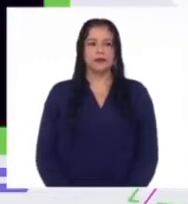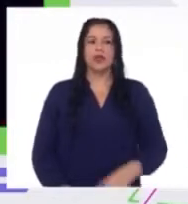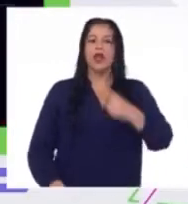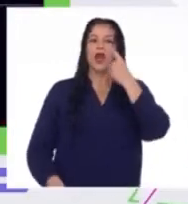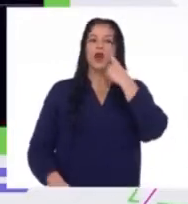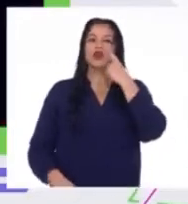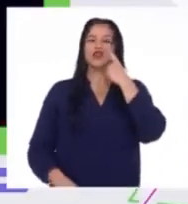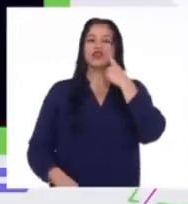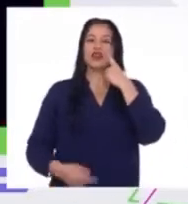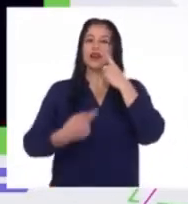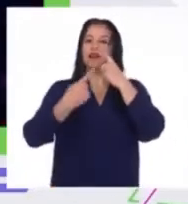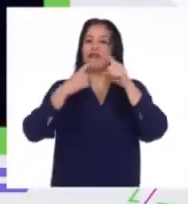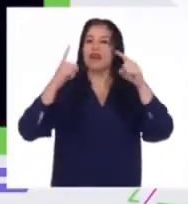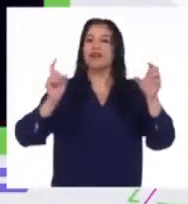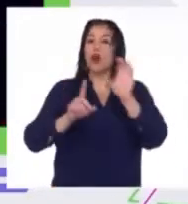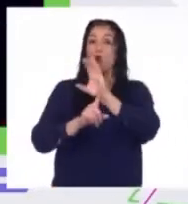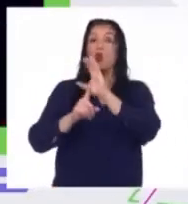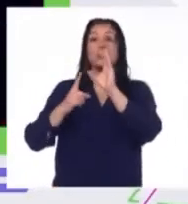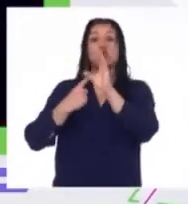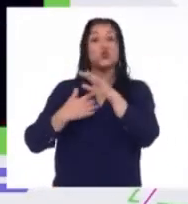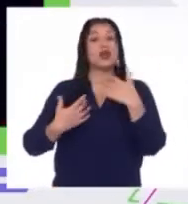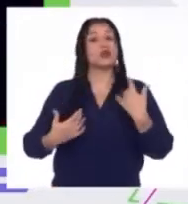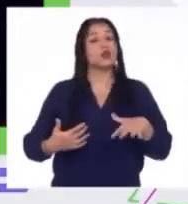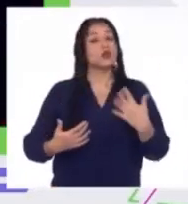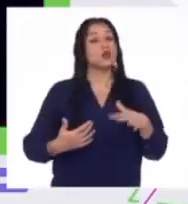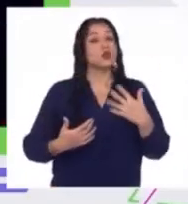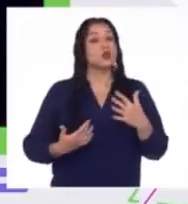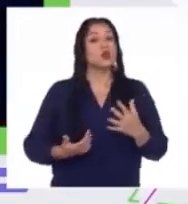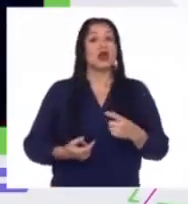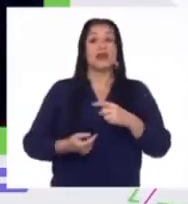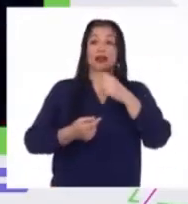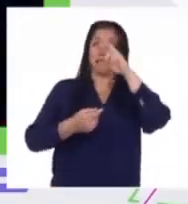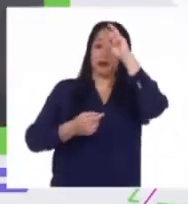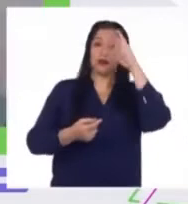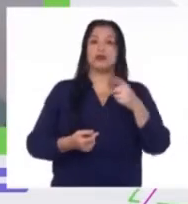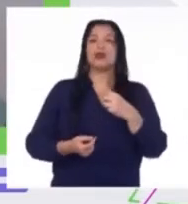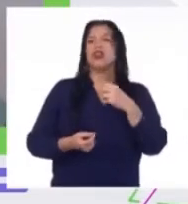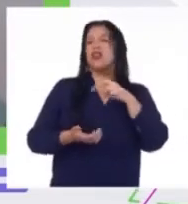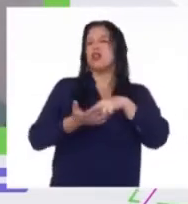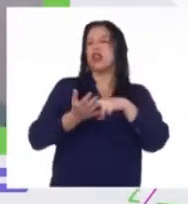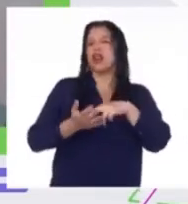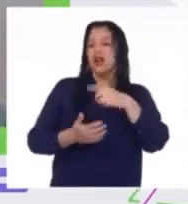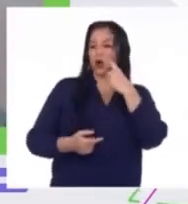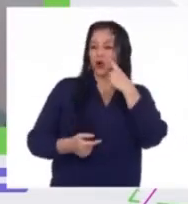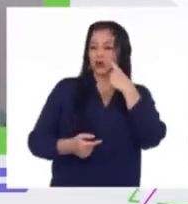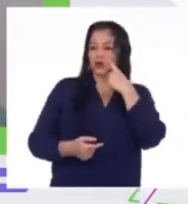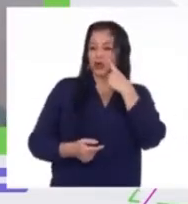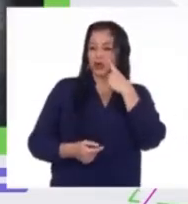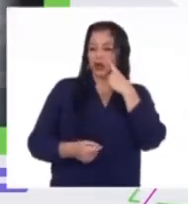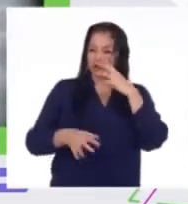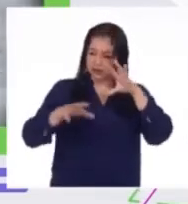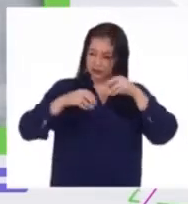Conocer la riqueza cultural de una población permite respetarla y reconocer sus derechos.